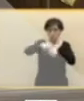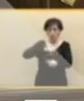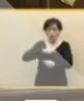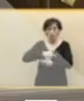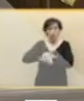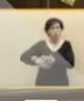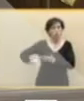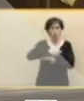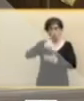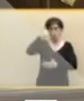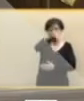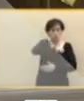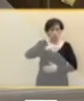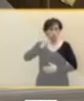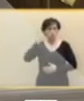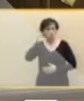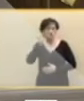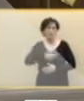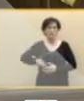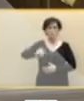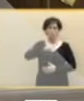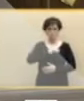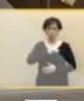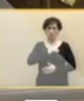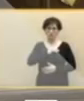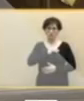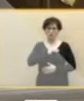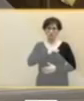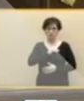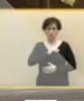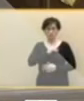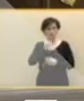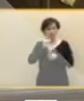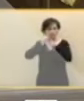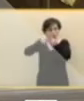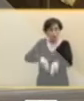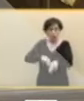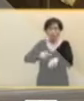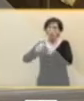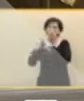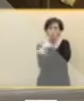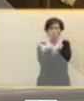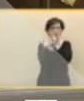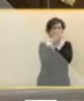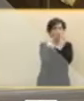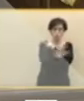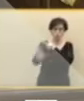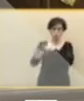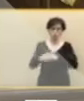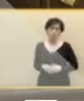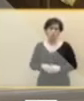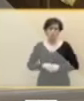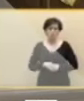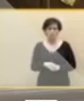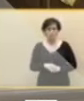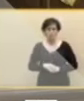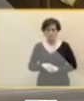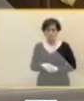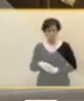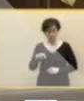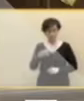sido tremendas. De ética, cuando está juzgándose un caso de 750 millones de euros protagonizado por el Partido Socialista